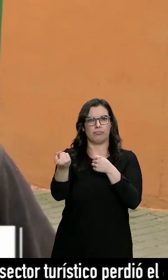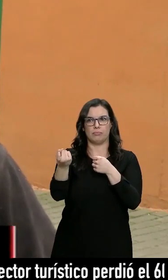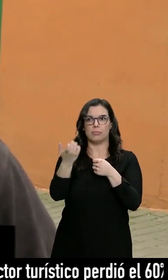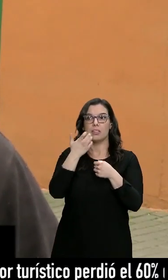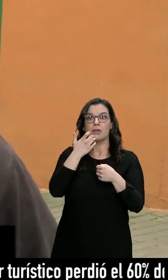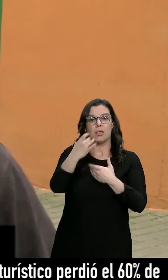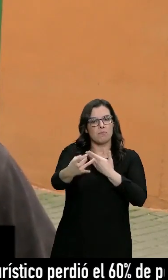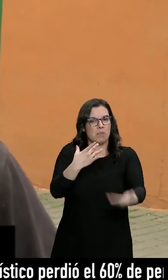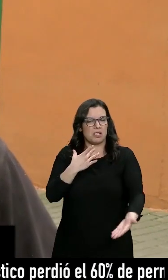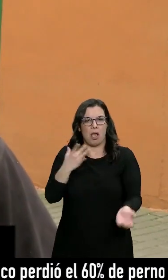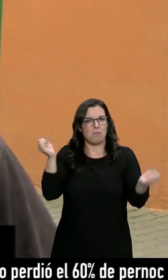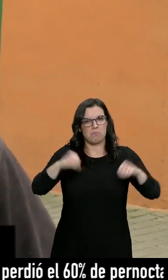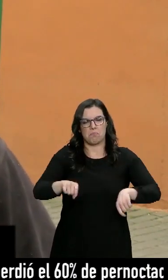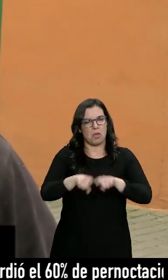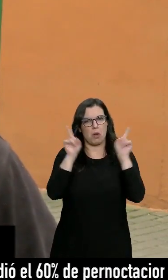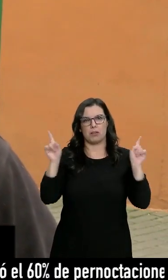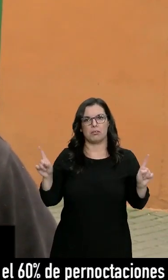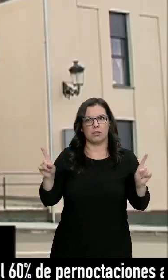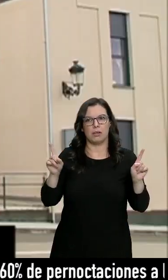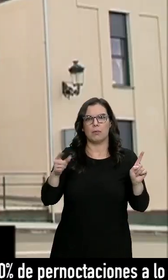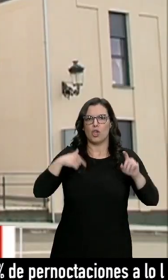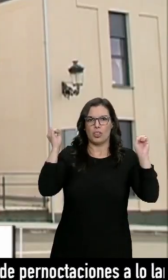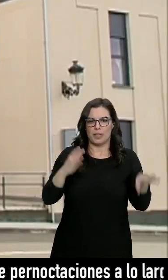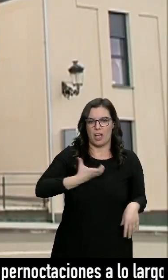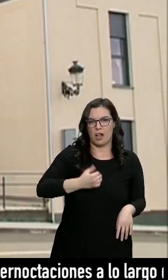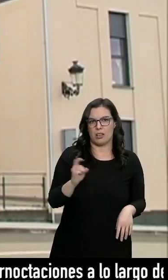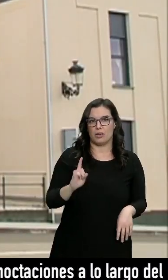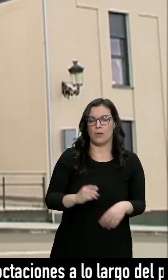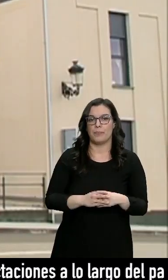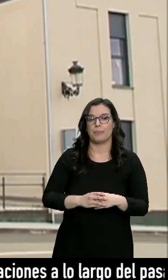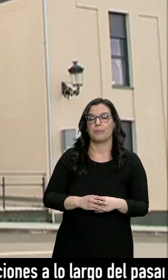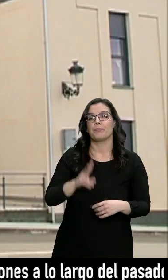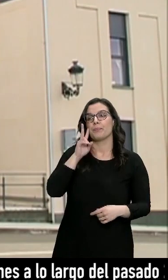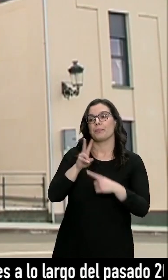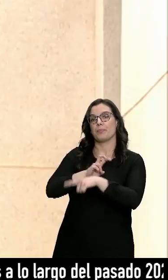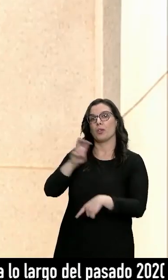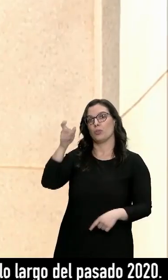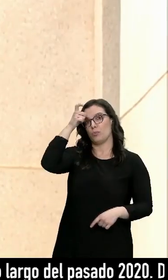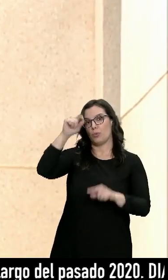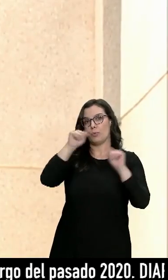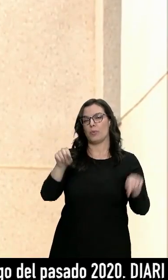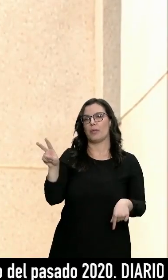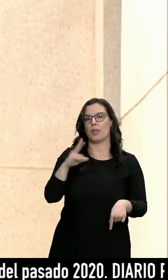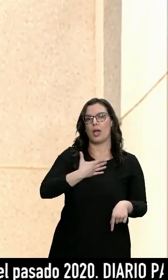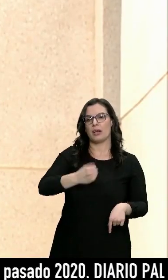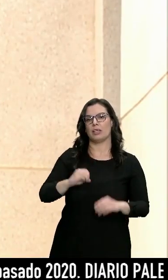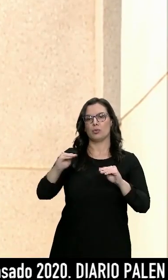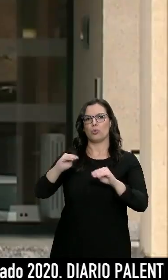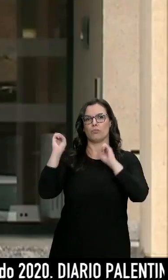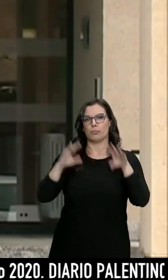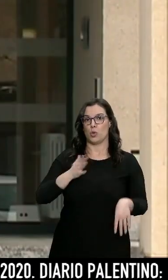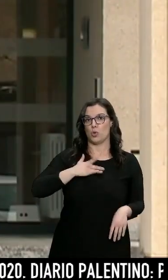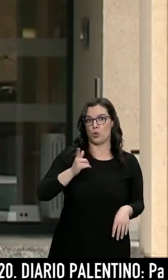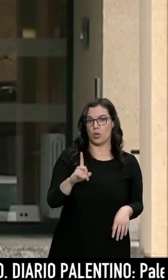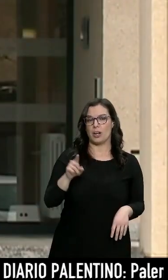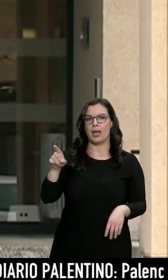echan, lo que sea, me da igual. Pero no voy a dimitir. Y mientras en Villavicencio de los Caballeros, en Valladolid, su alcalde tampoco quiere irse.